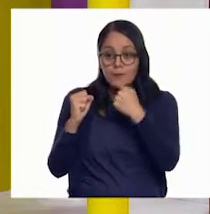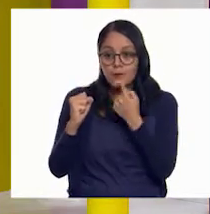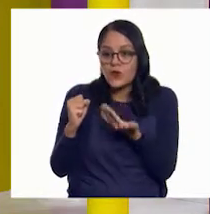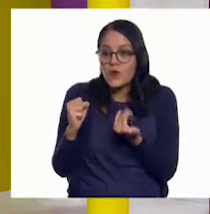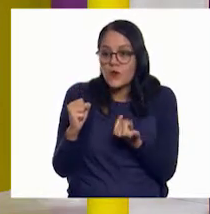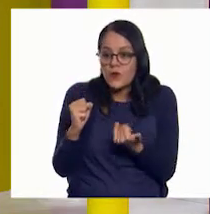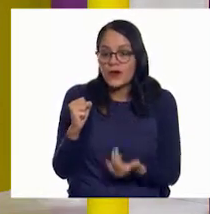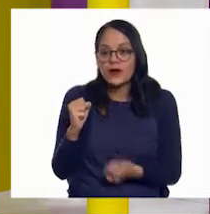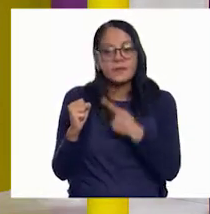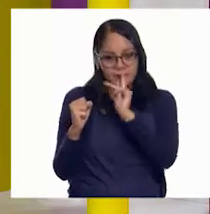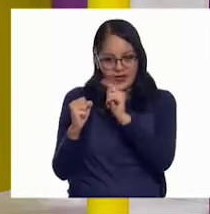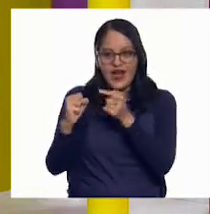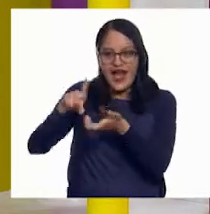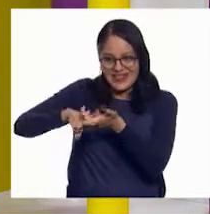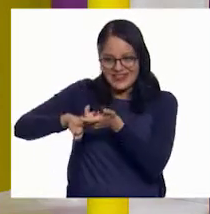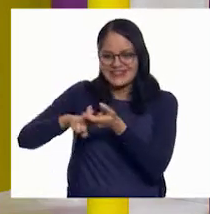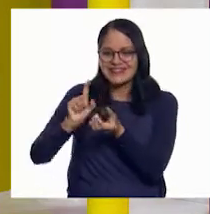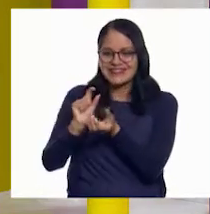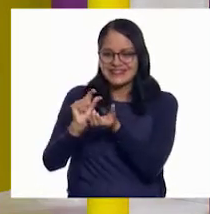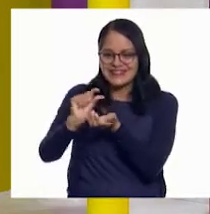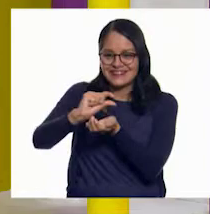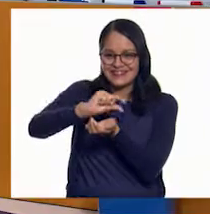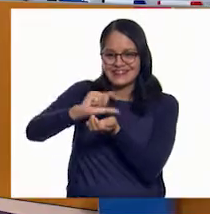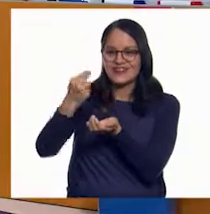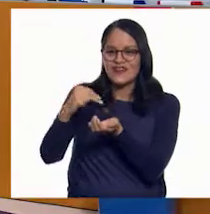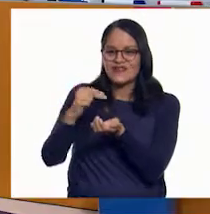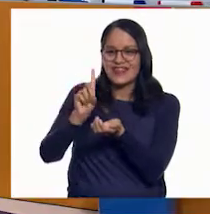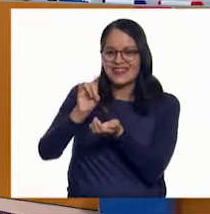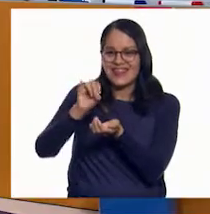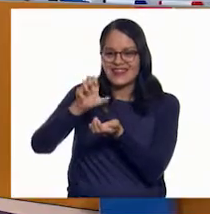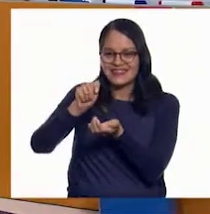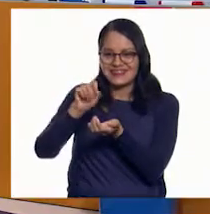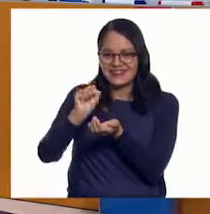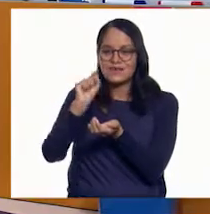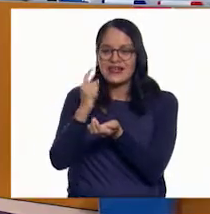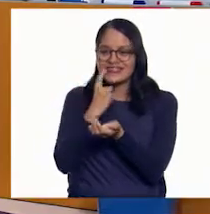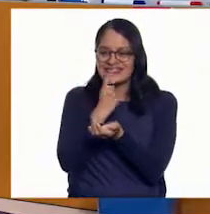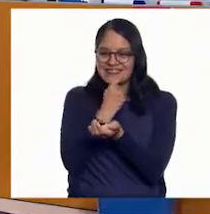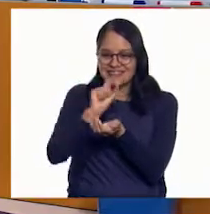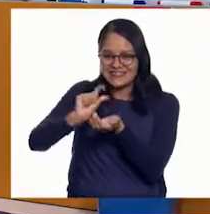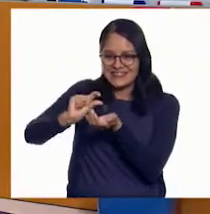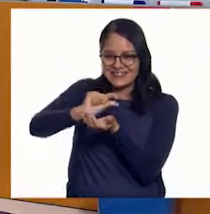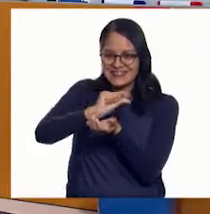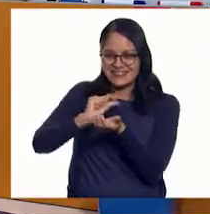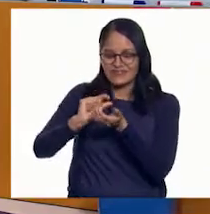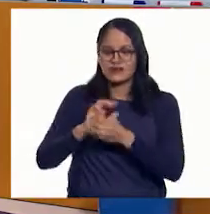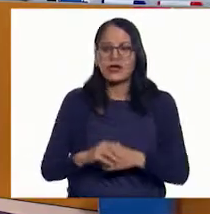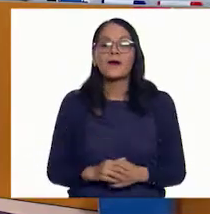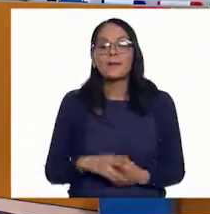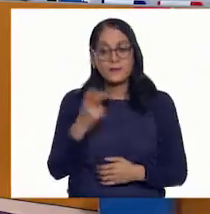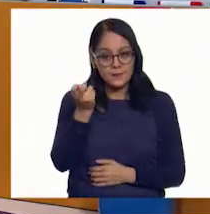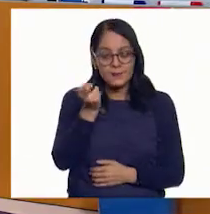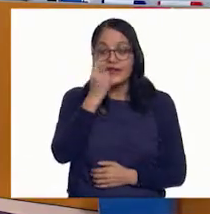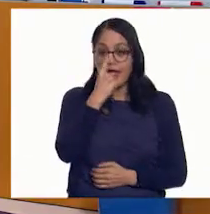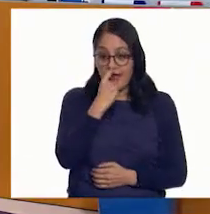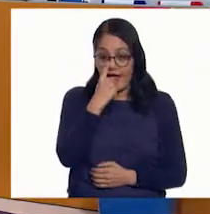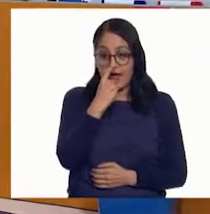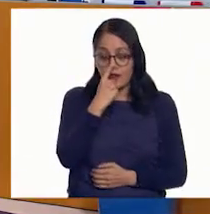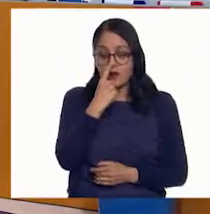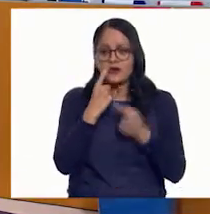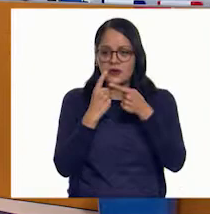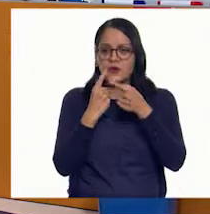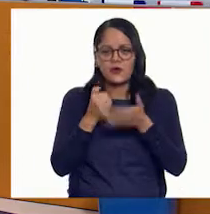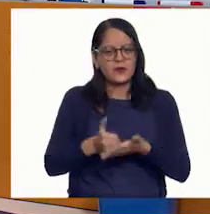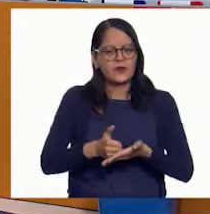sí tiene muchos dientes, dientes de ajo. ¡Ay, muy bien! Fíjate que el ajo es utilizado en muchos